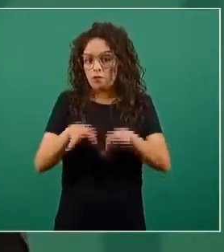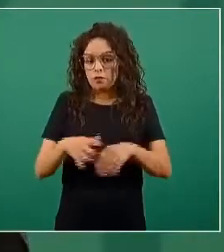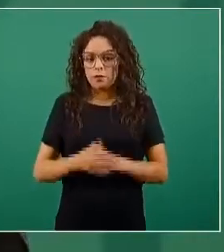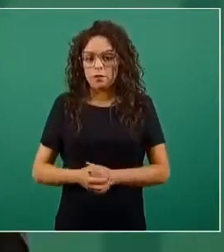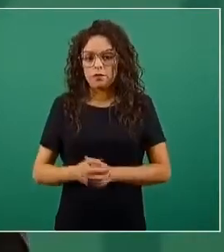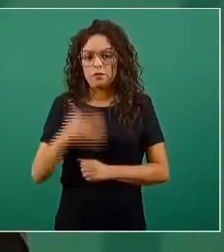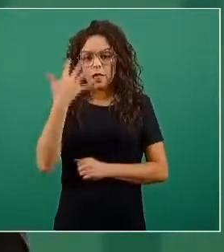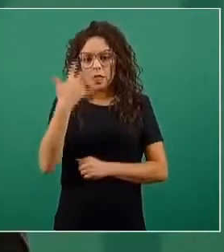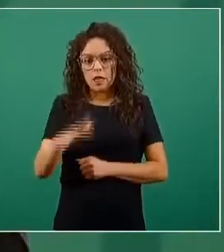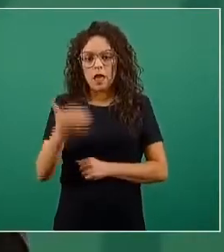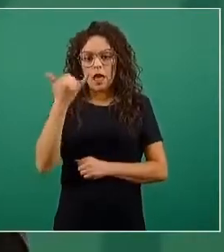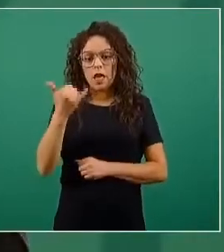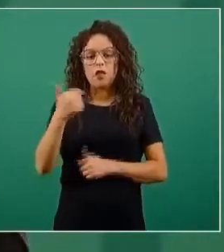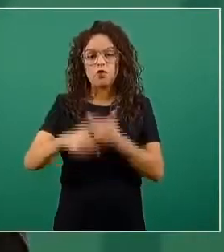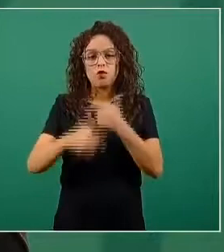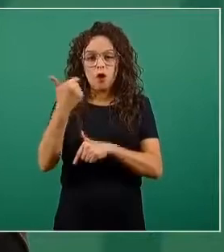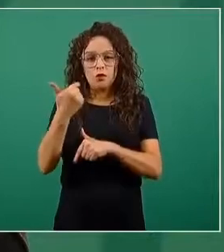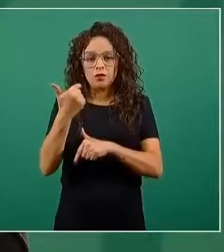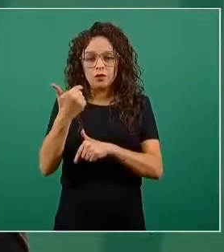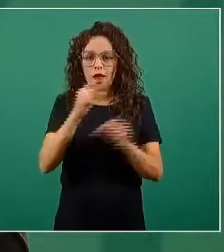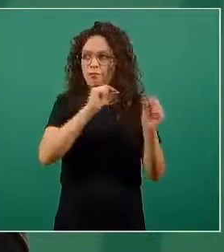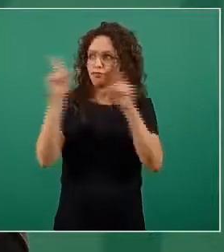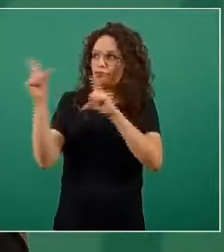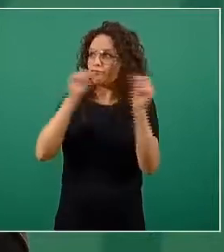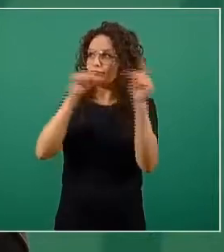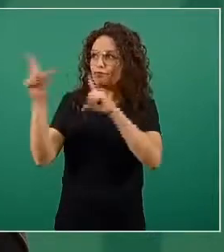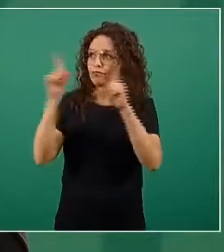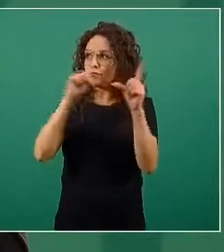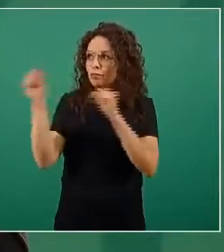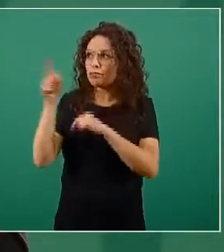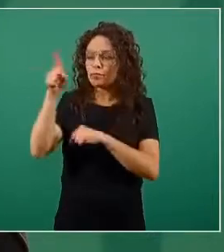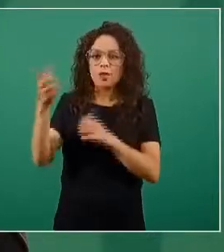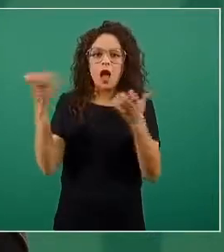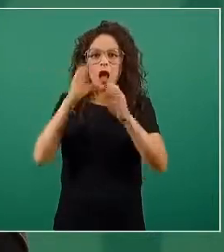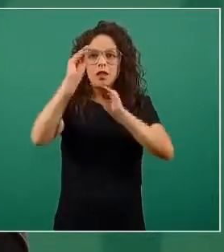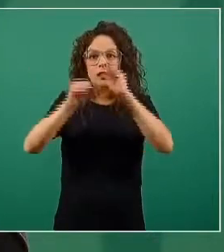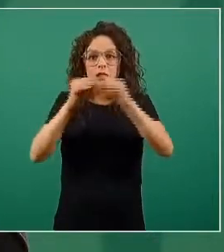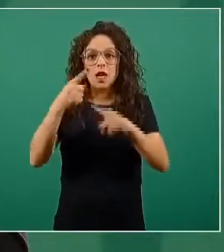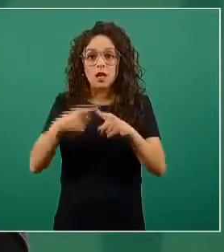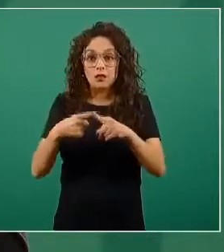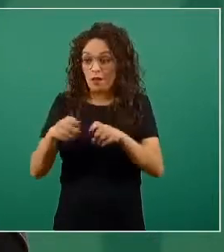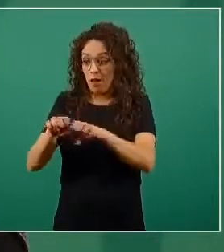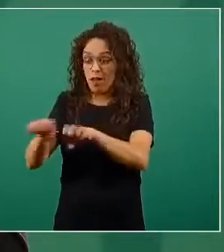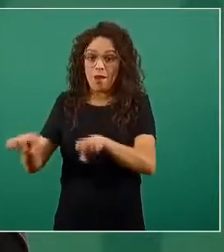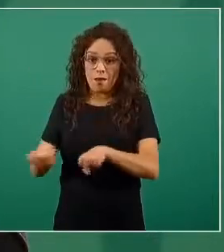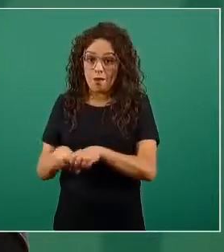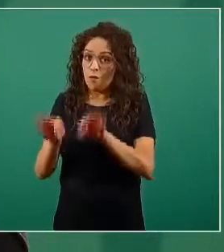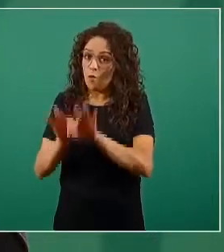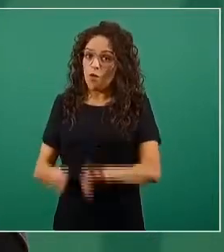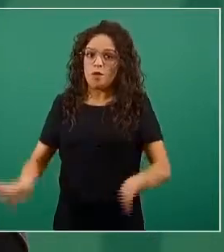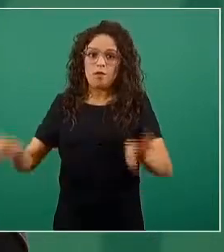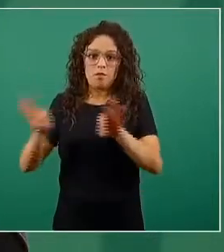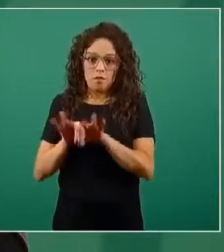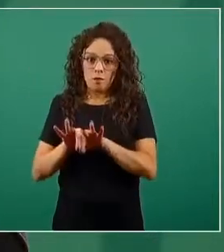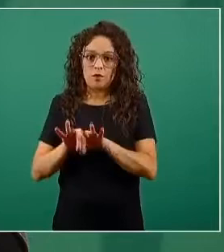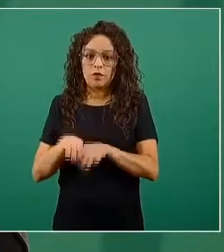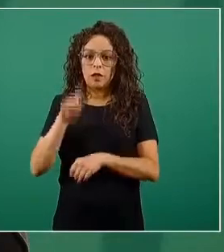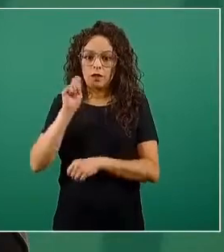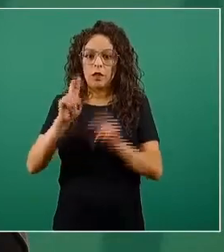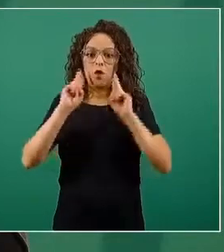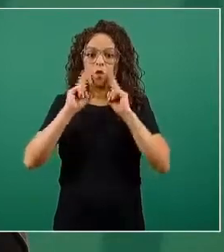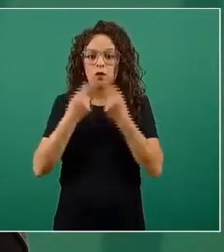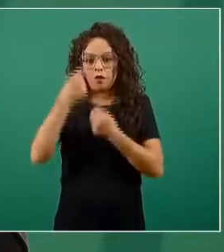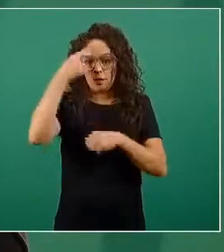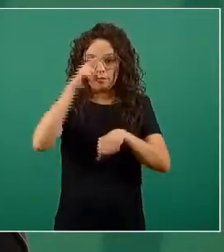láminas tenemos un grupo muy importante de profesionales que trabajan, como nosotros decimos, en la unidad de monitoreo y en la Dirección